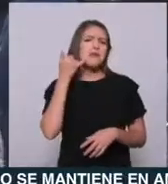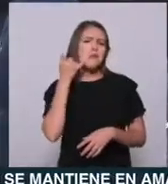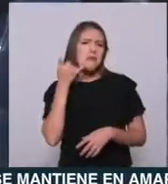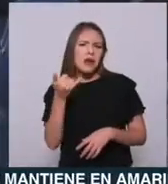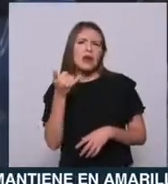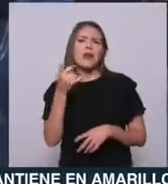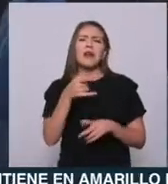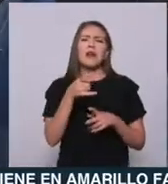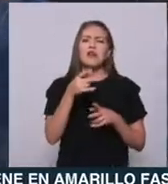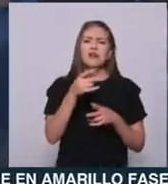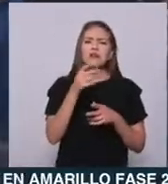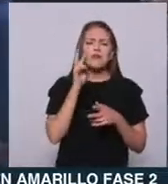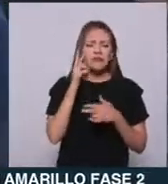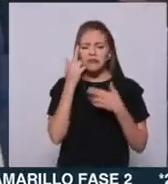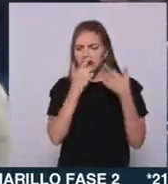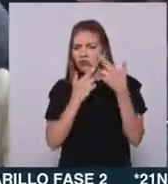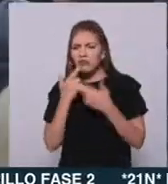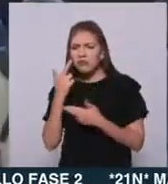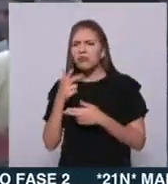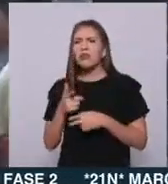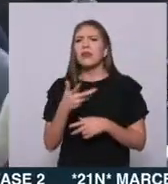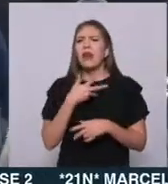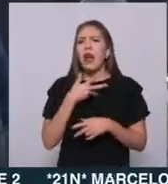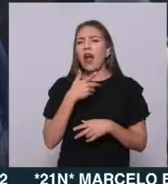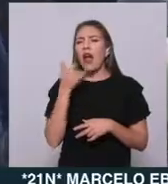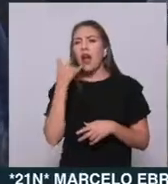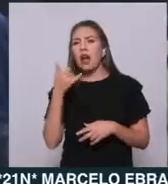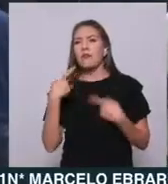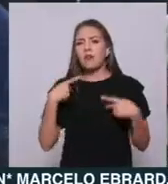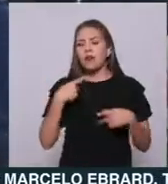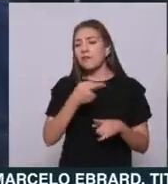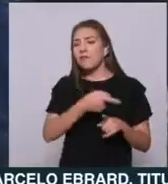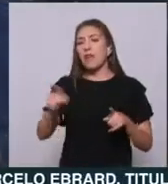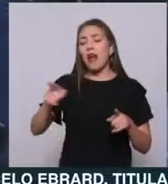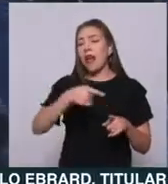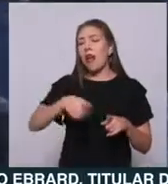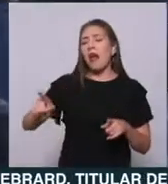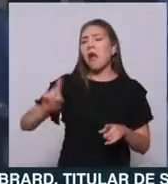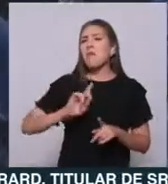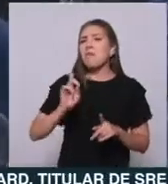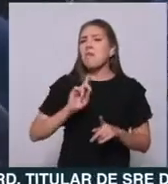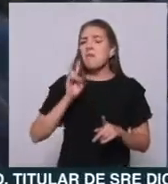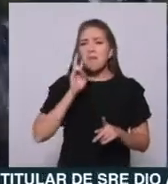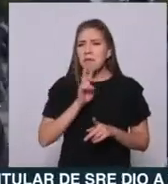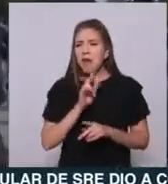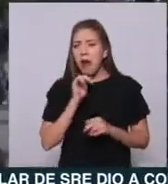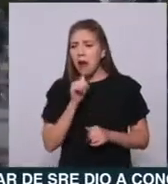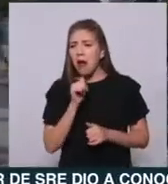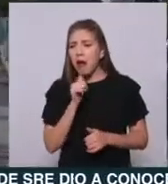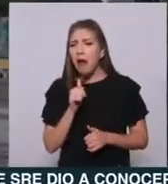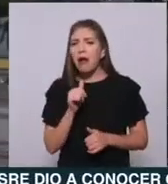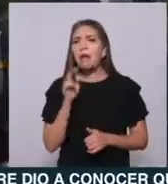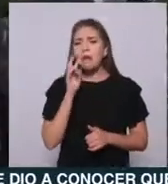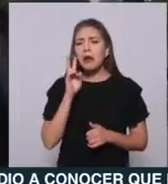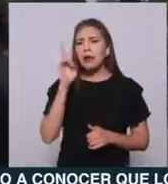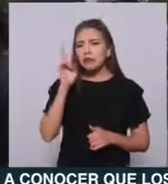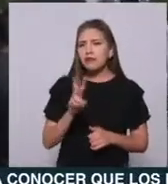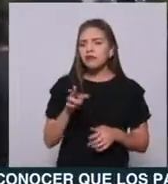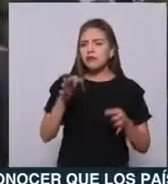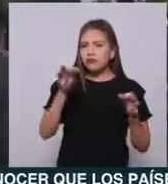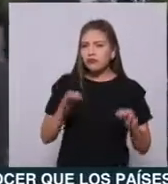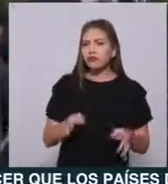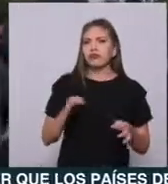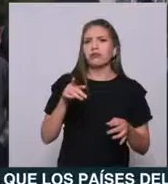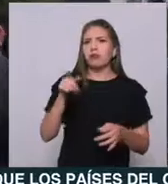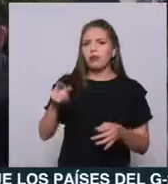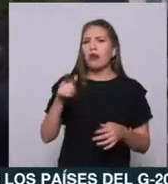su trabajo, y se dan cuenta cuándo hay mano negra y cuándo no hay mano negra. En este caso yo creo que se tranquilizaron, vieron que sí era un movimiento legítimo, como lo advertí